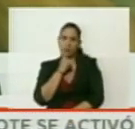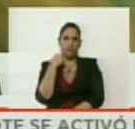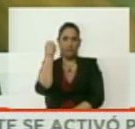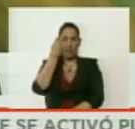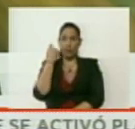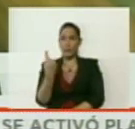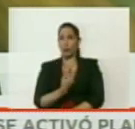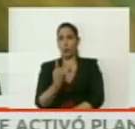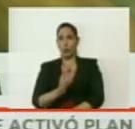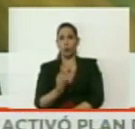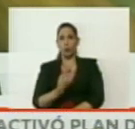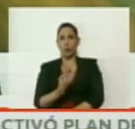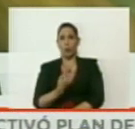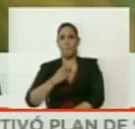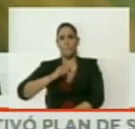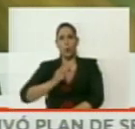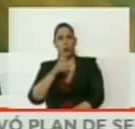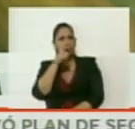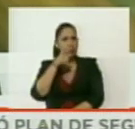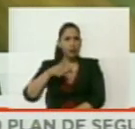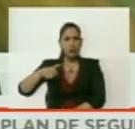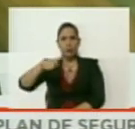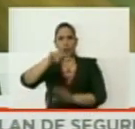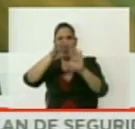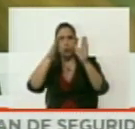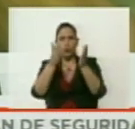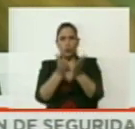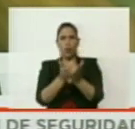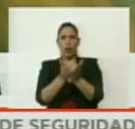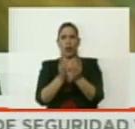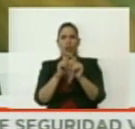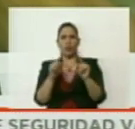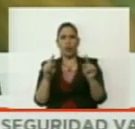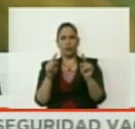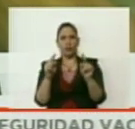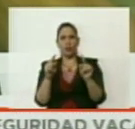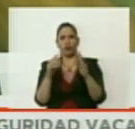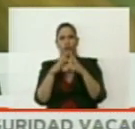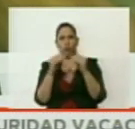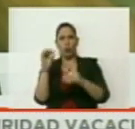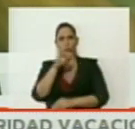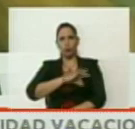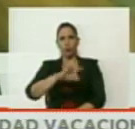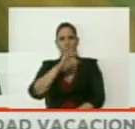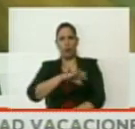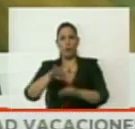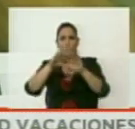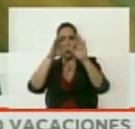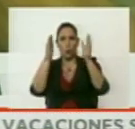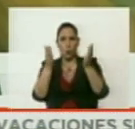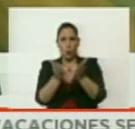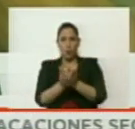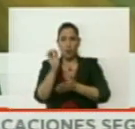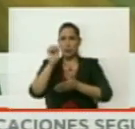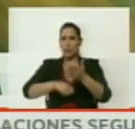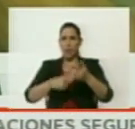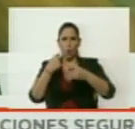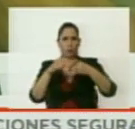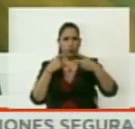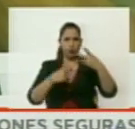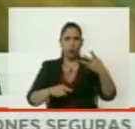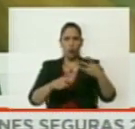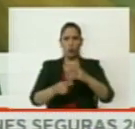pensamiento único, un policía mundial y la uniformidad de todas las sociedades del mundo, sin opciones a